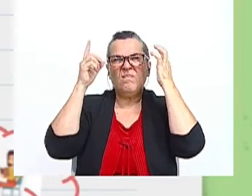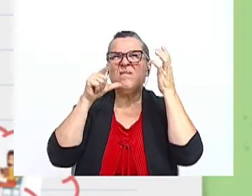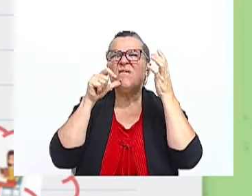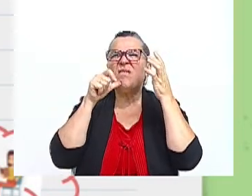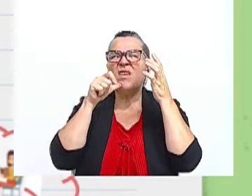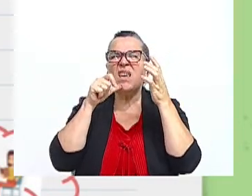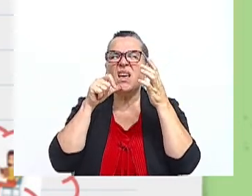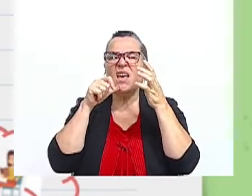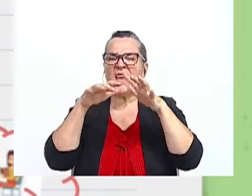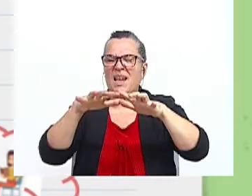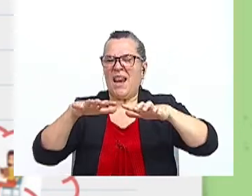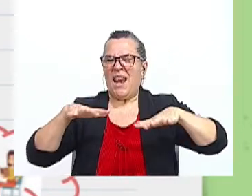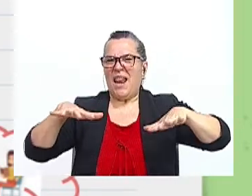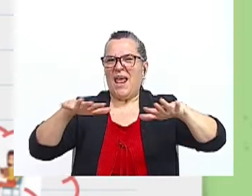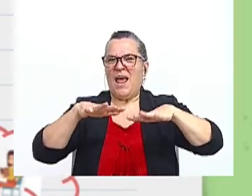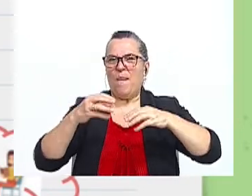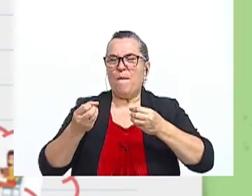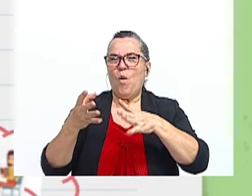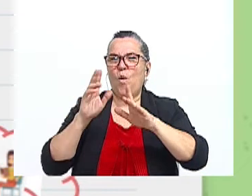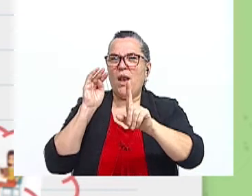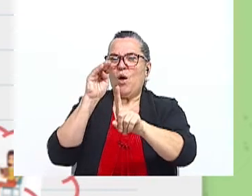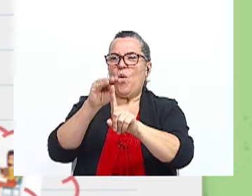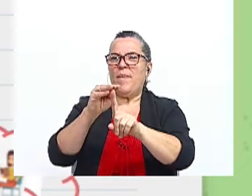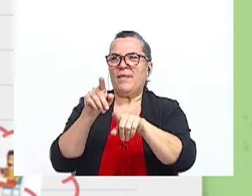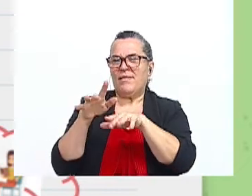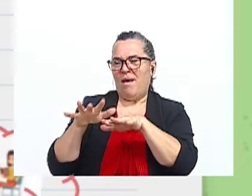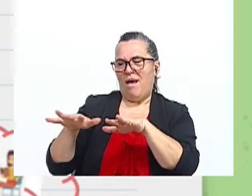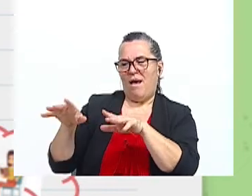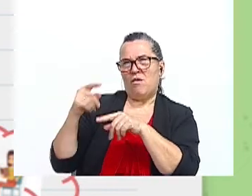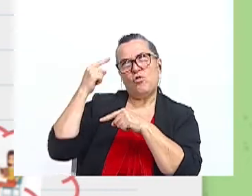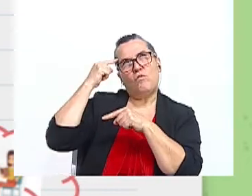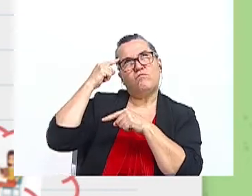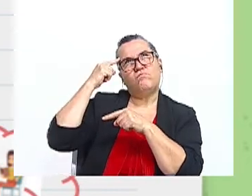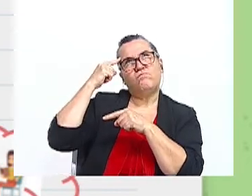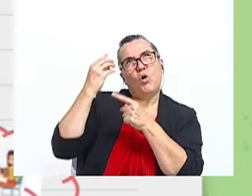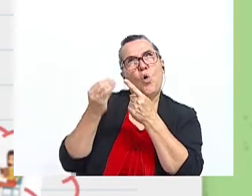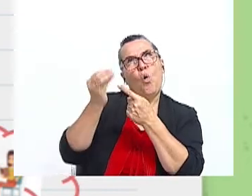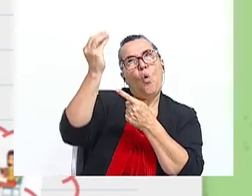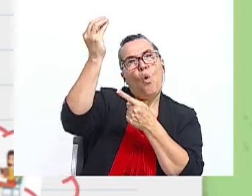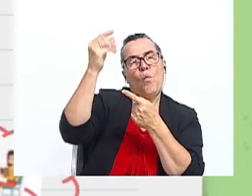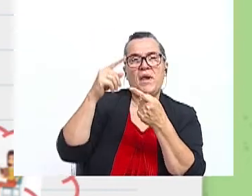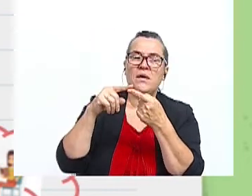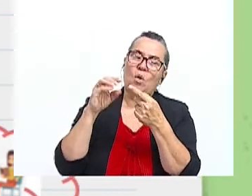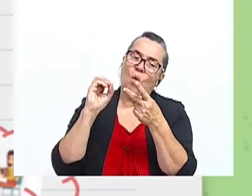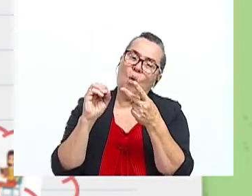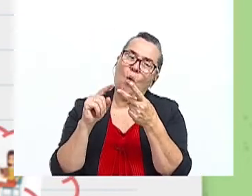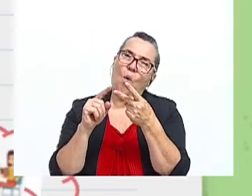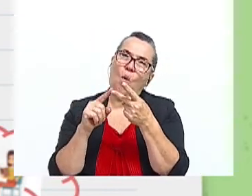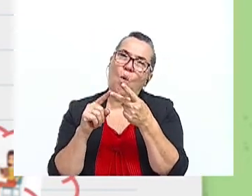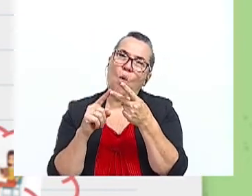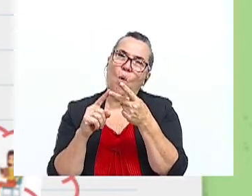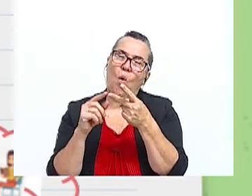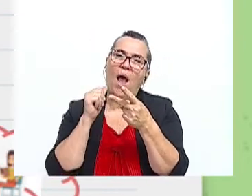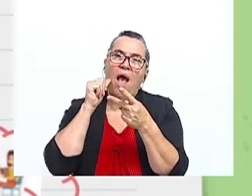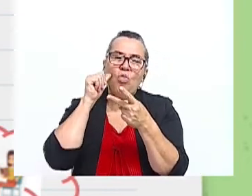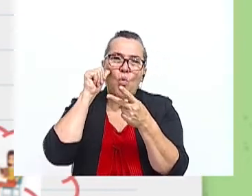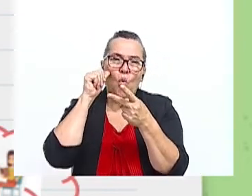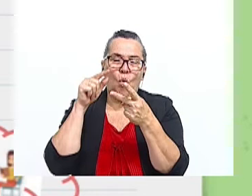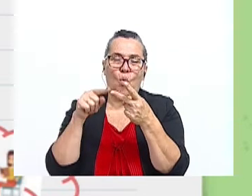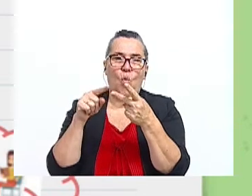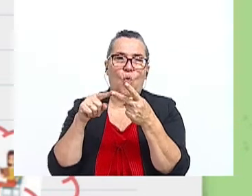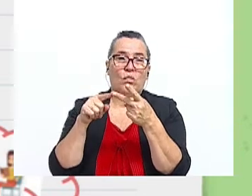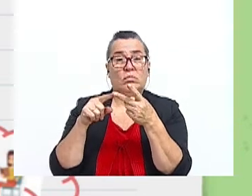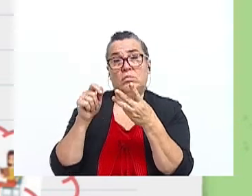pero está pensando en su público meta, ¿sí? Si son jóvenes, si son adultos, si